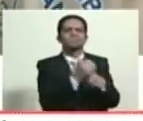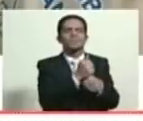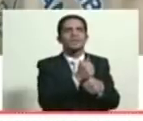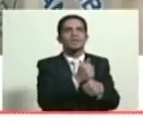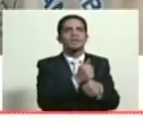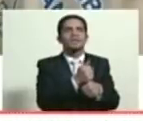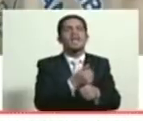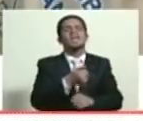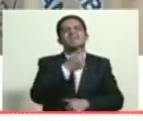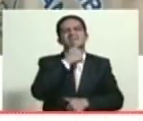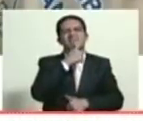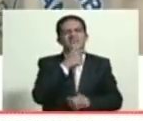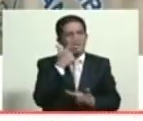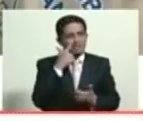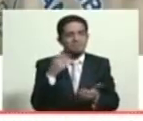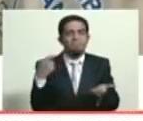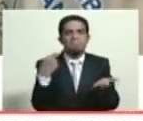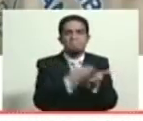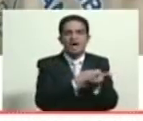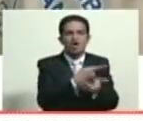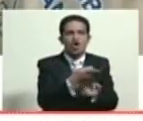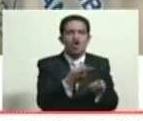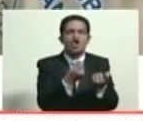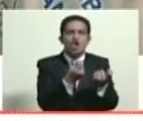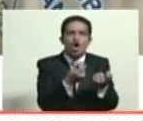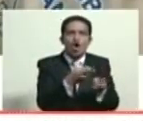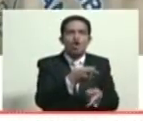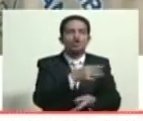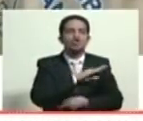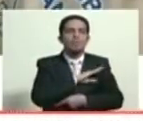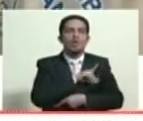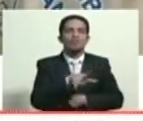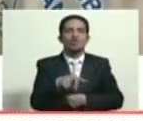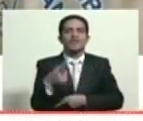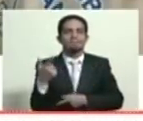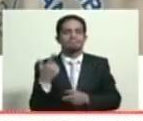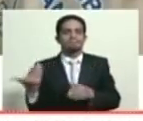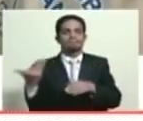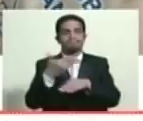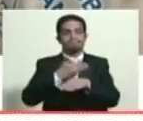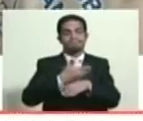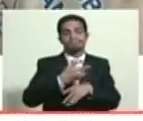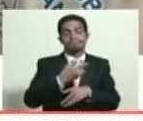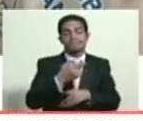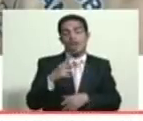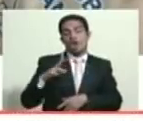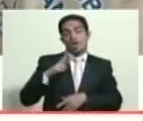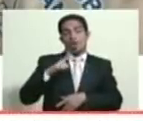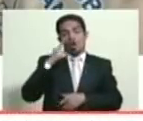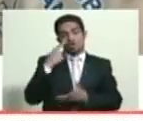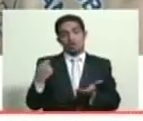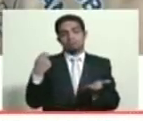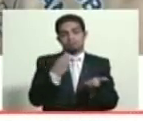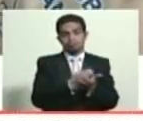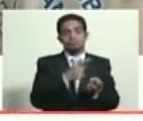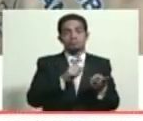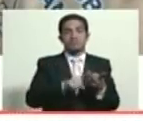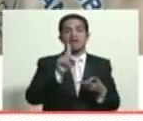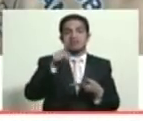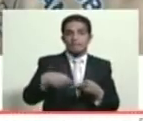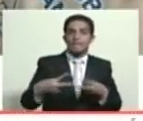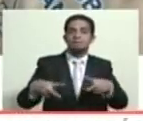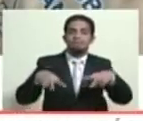ha sufragado los costos derivados de del lujoso alojamiento, logística y